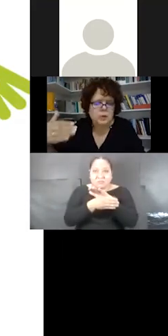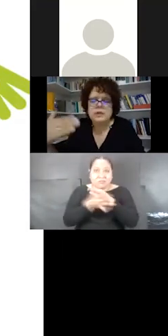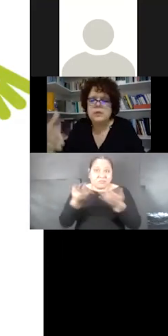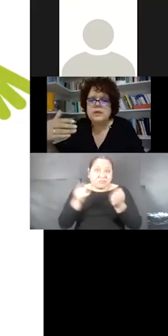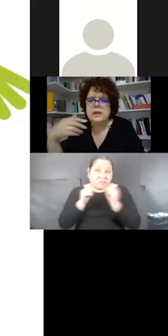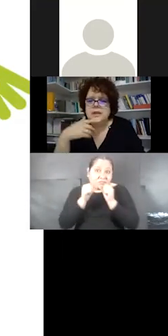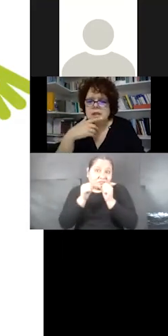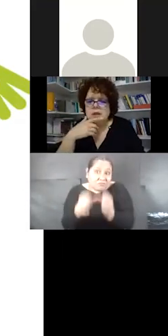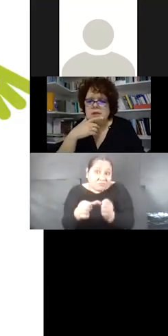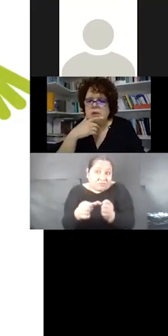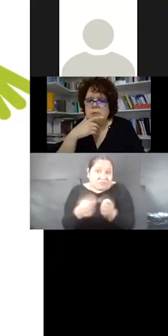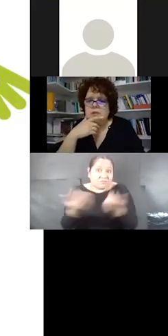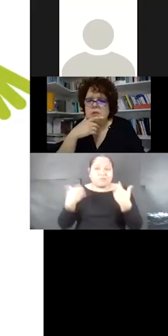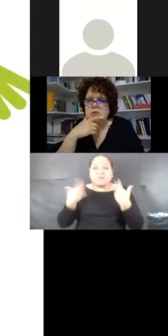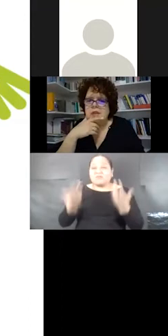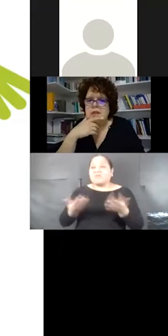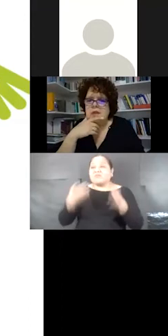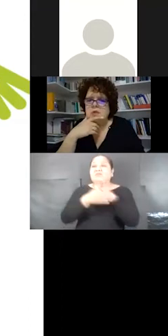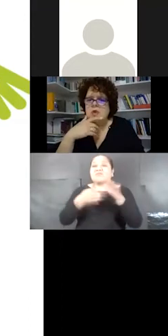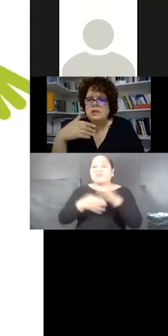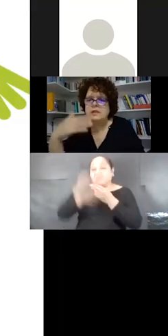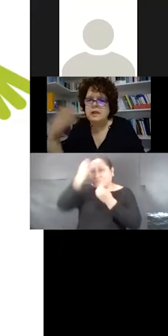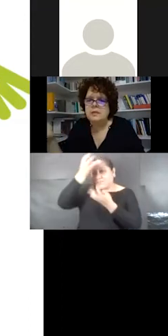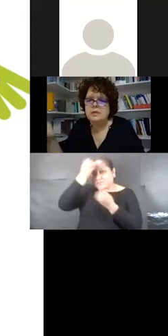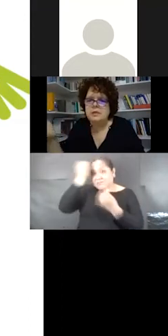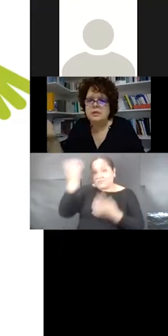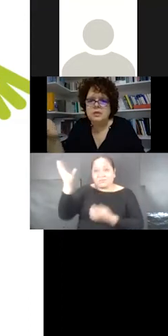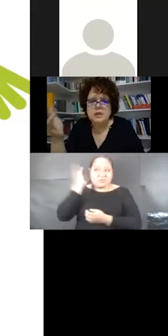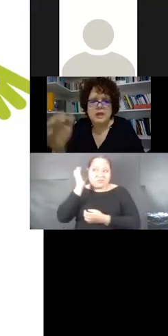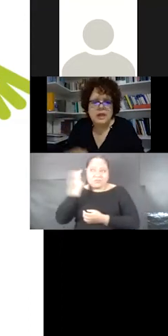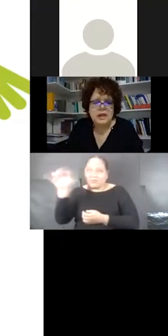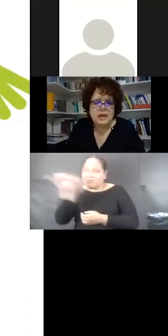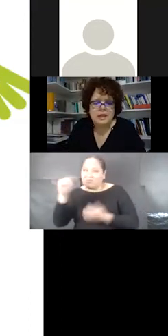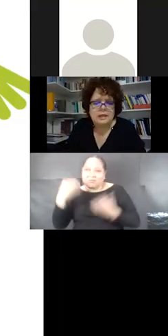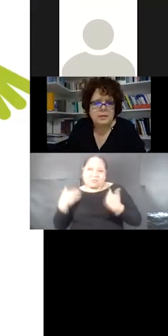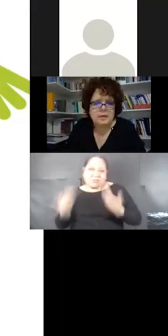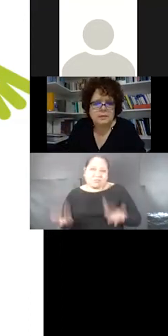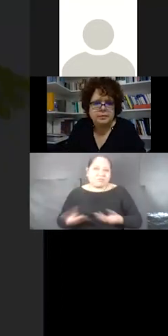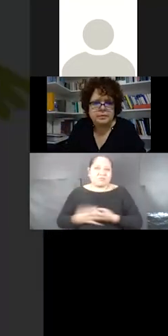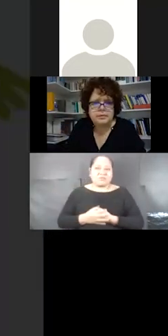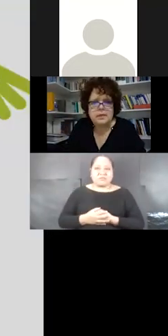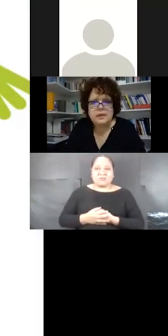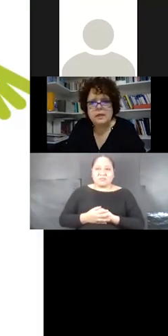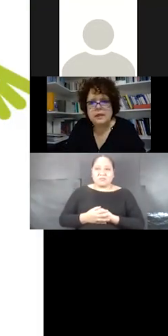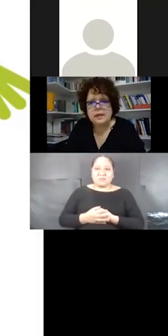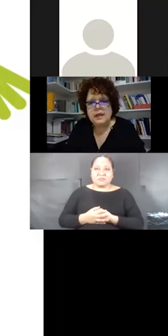para continuar tener acceso a la información que los oyentes tenemos, ¿no? Entonces, y también,